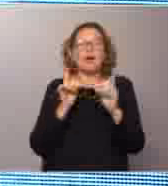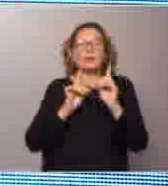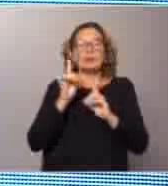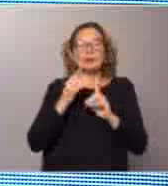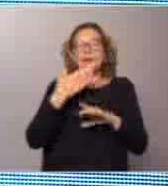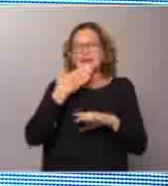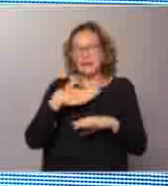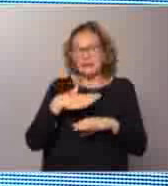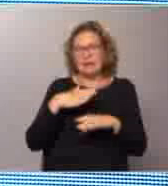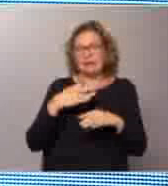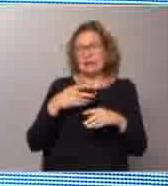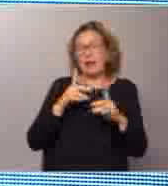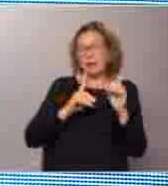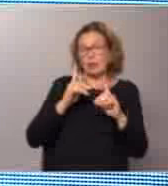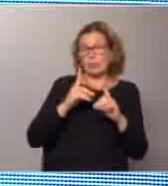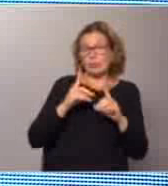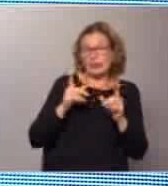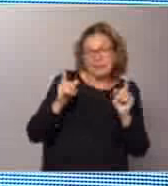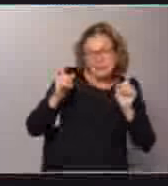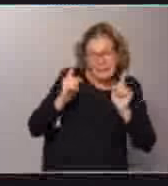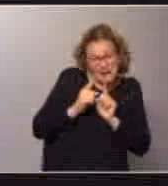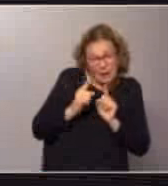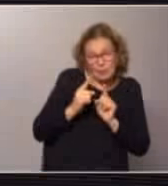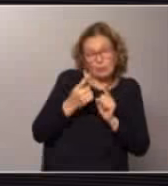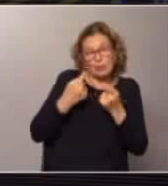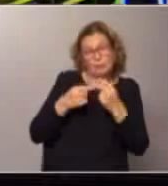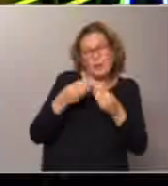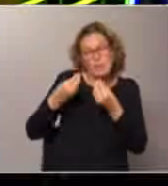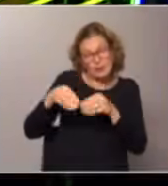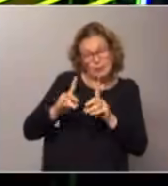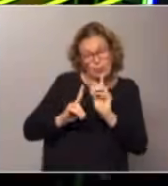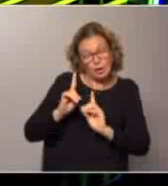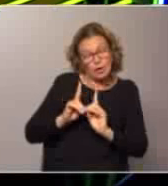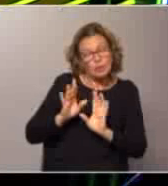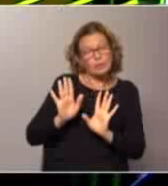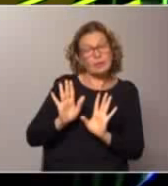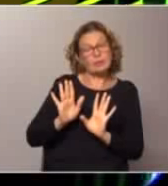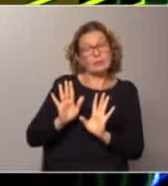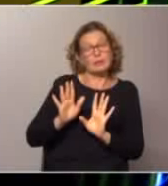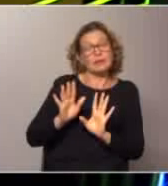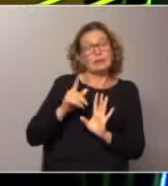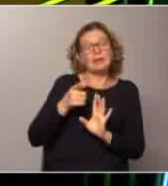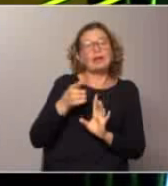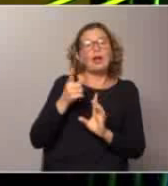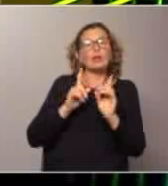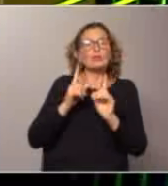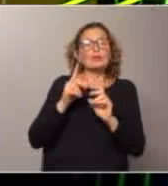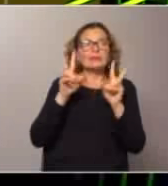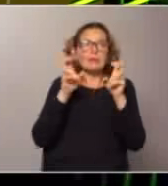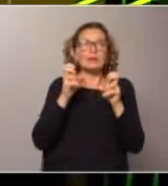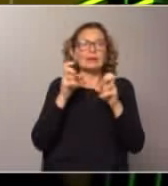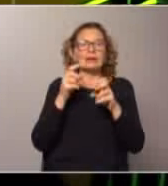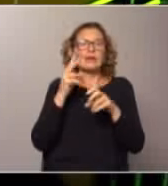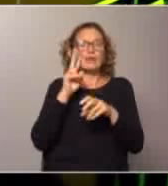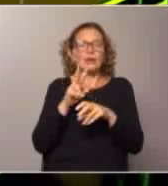entender determinadas cosas las simplificamos en esa simplificación perdemos cosas hay sesgos que tienen que ver que se